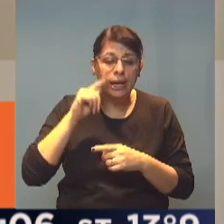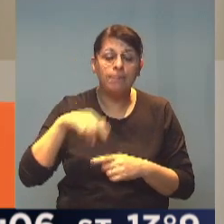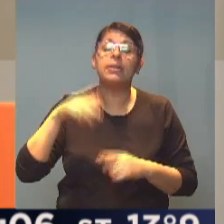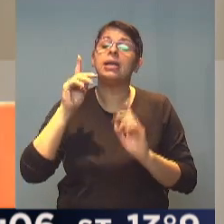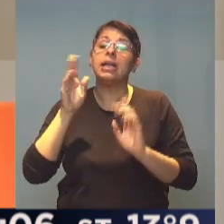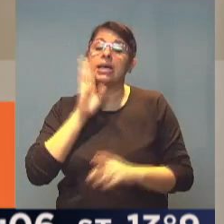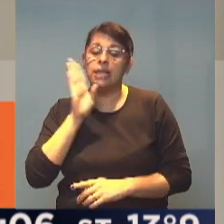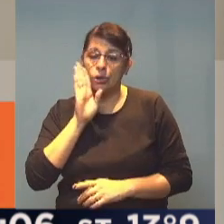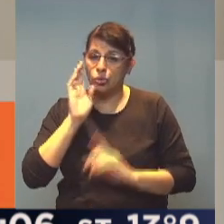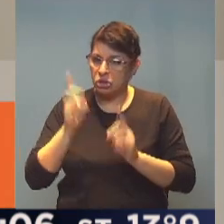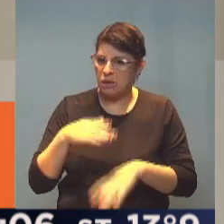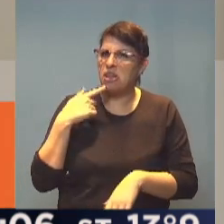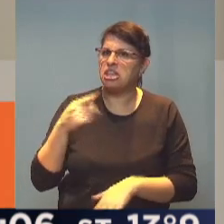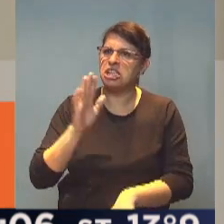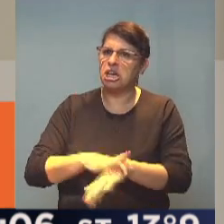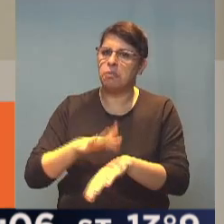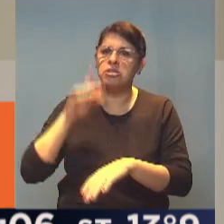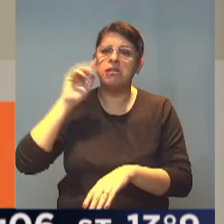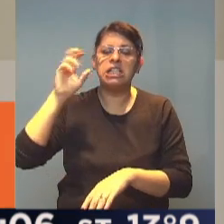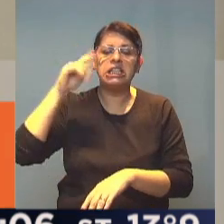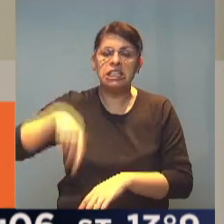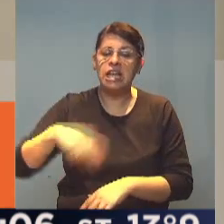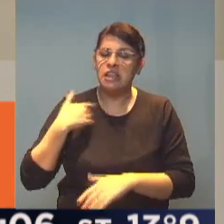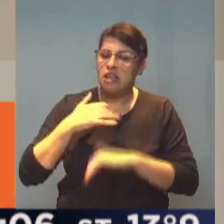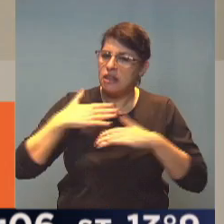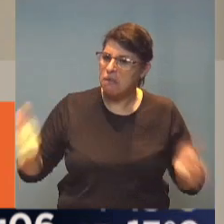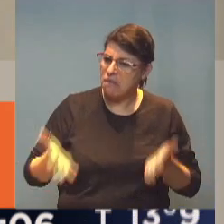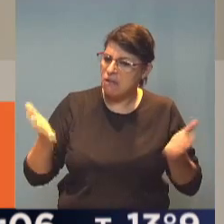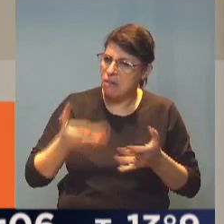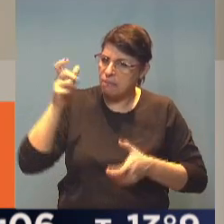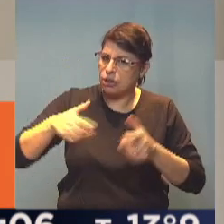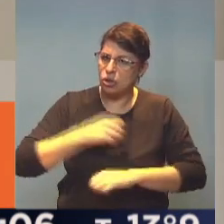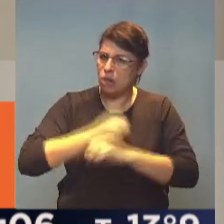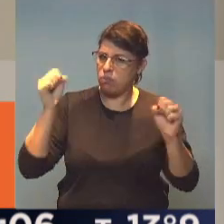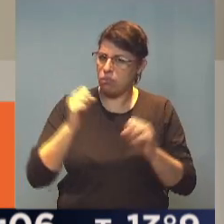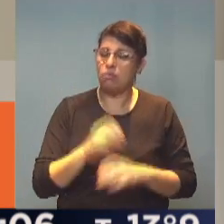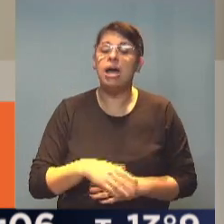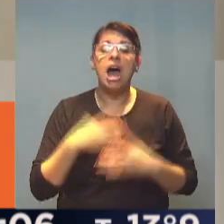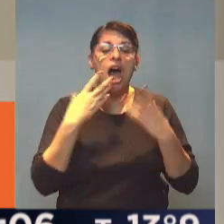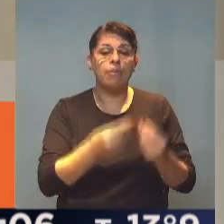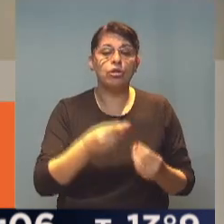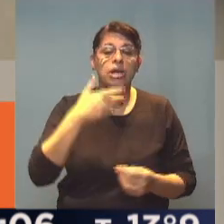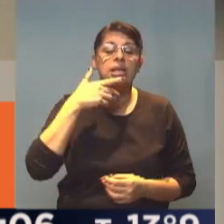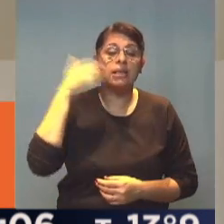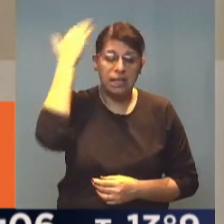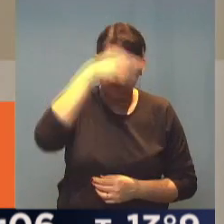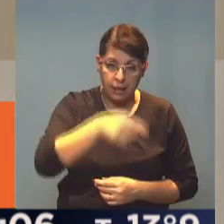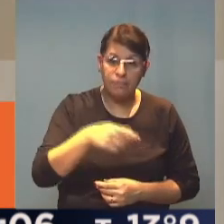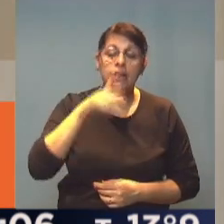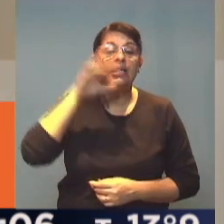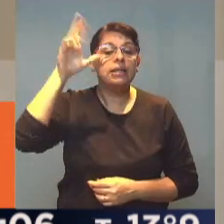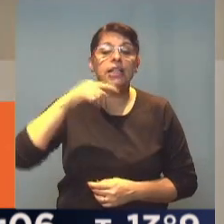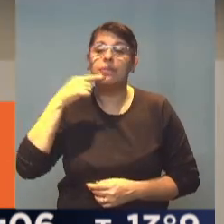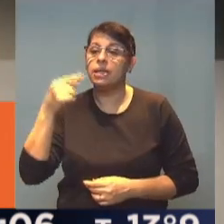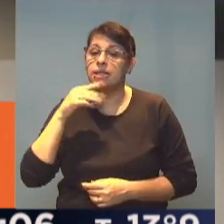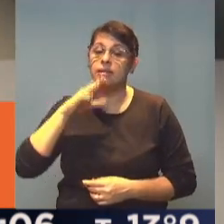que también acusó a Irán de patrocinar extremistas, se puso del lado saudí. En tanto, Teherán culpó a Donald